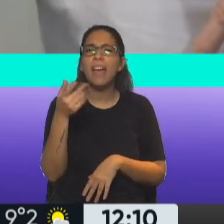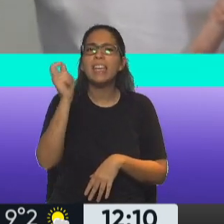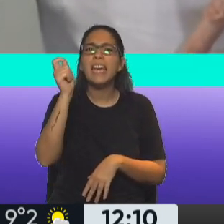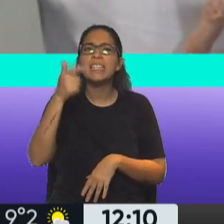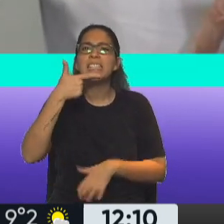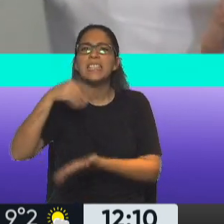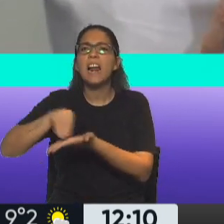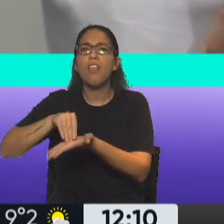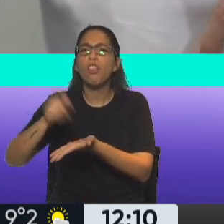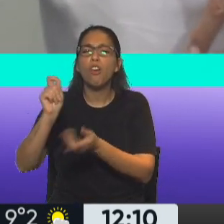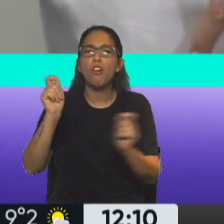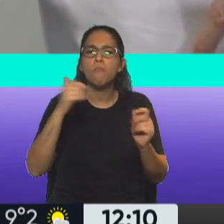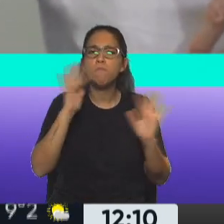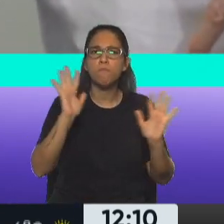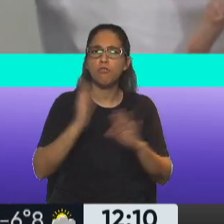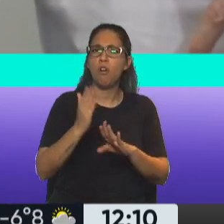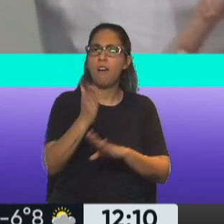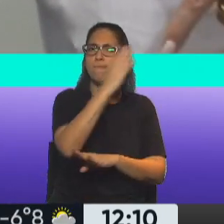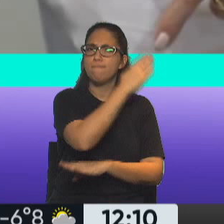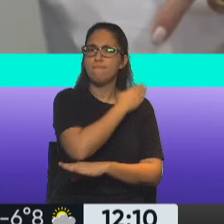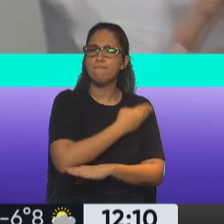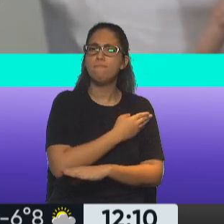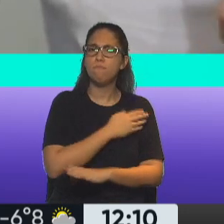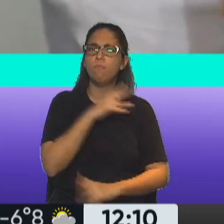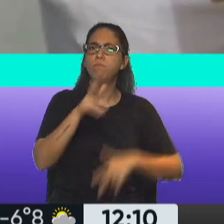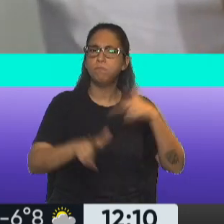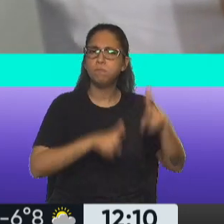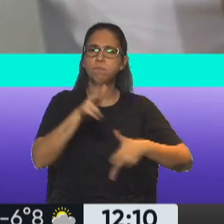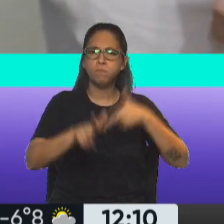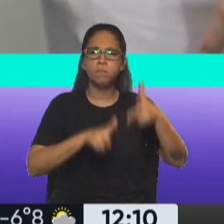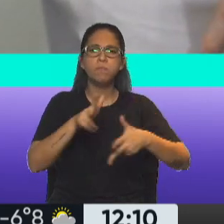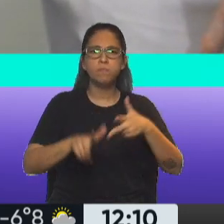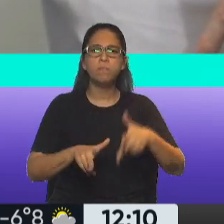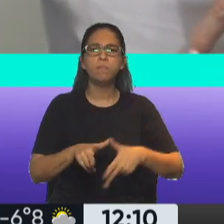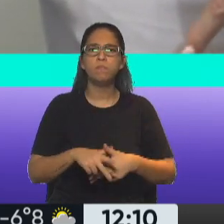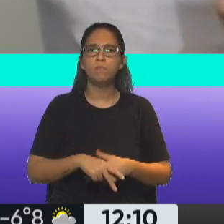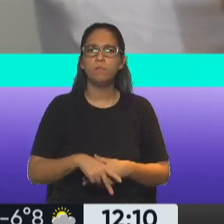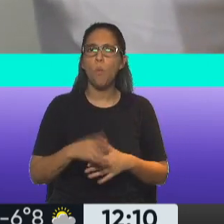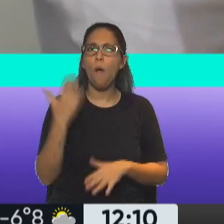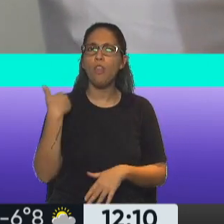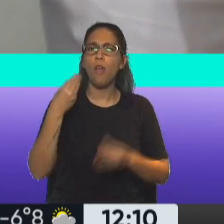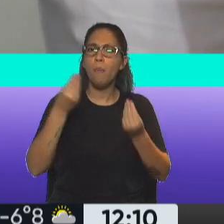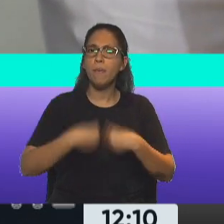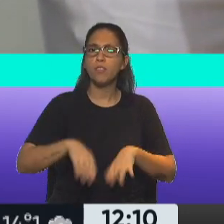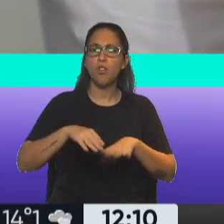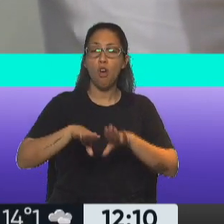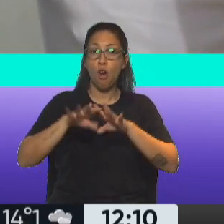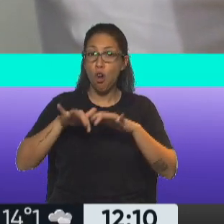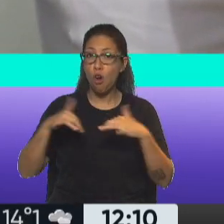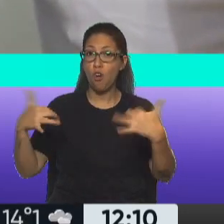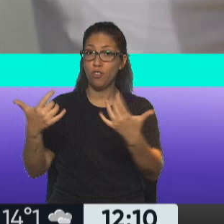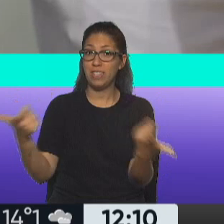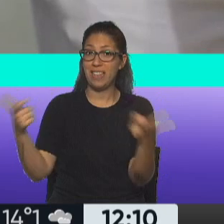senador, siento y lo vengo manifestando ya de cuando se empezó a tratar la modificación del Consejo de la